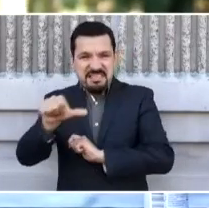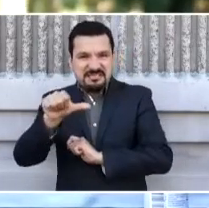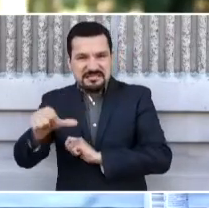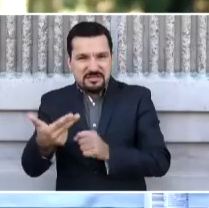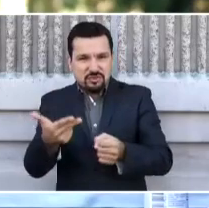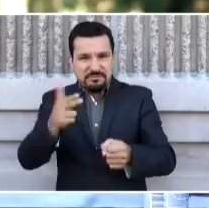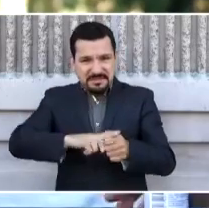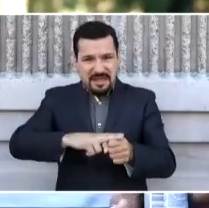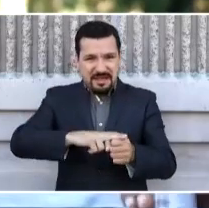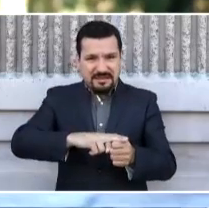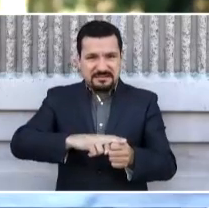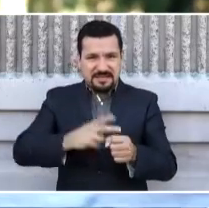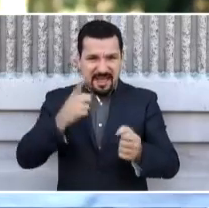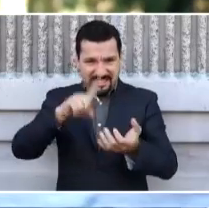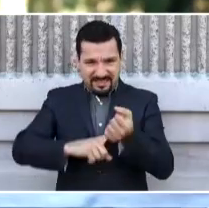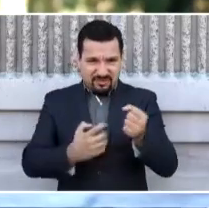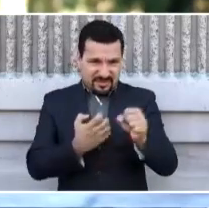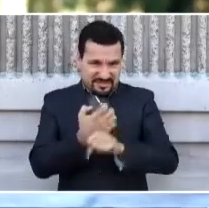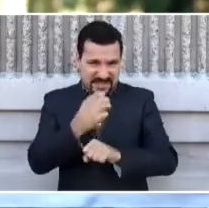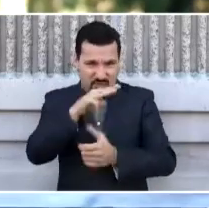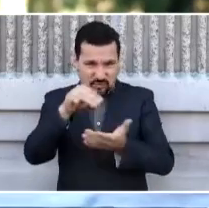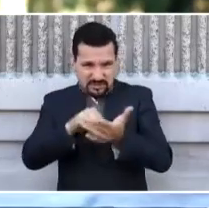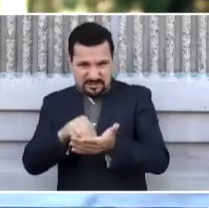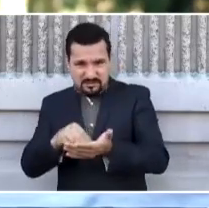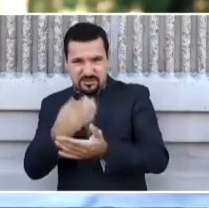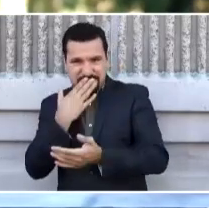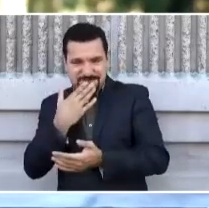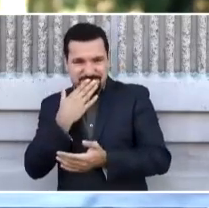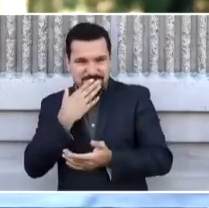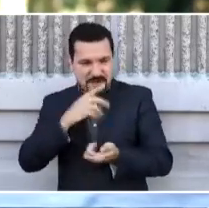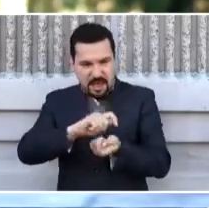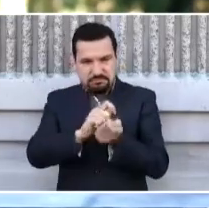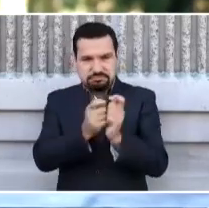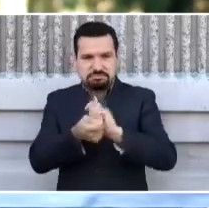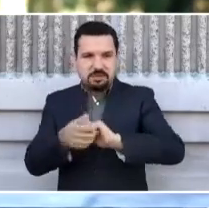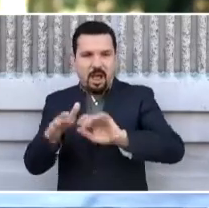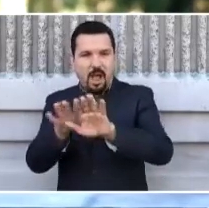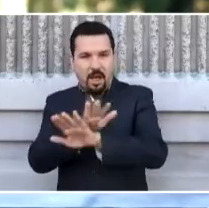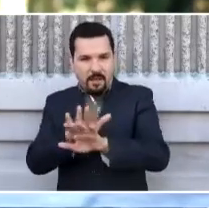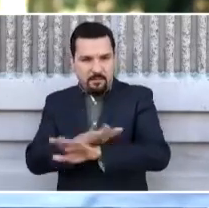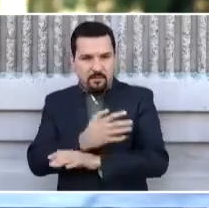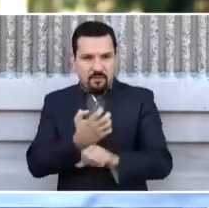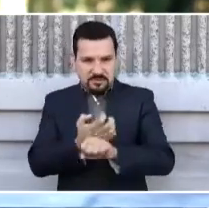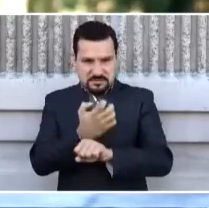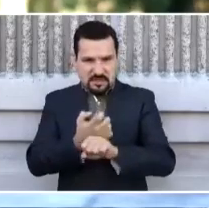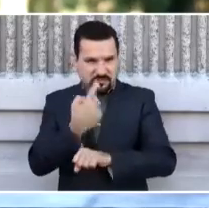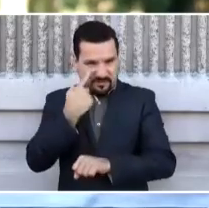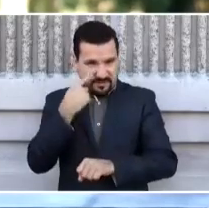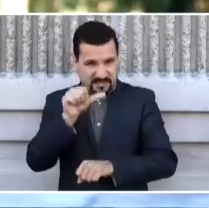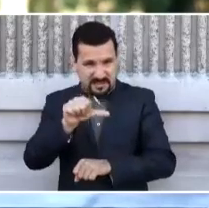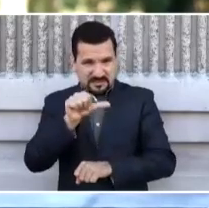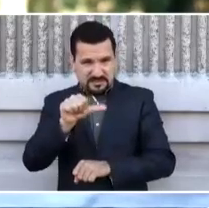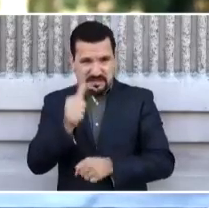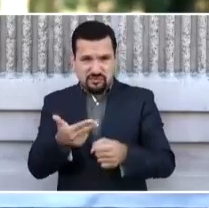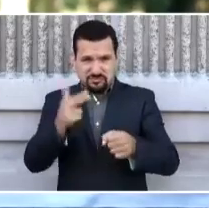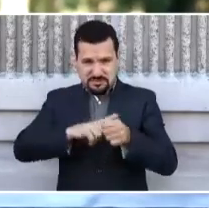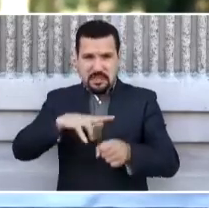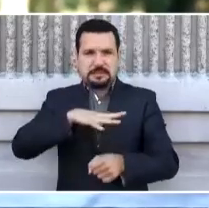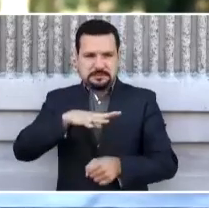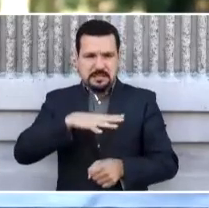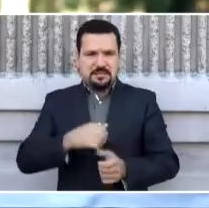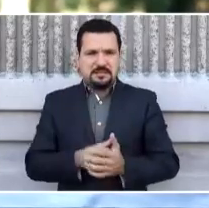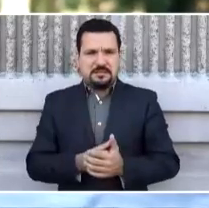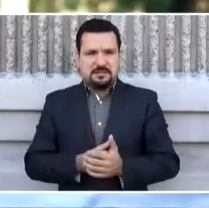hospitales que tenemos en los principales municipios del estado. En total, en los 16 hospitales que